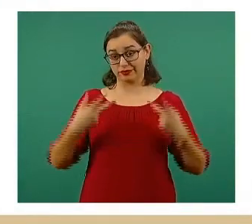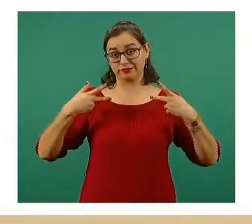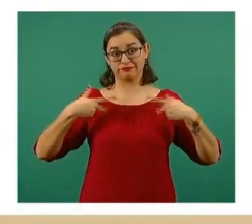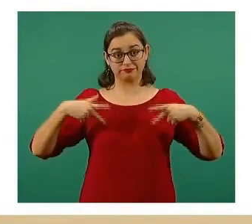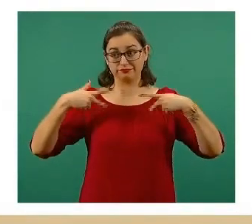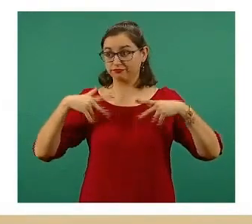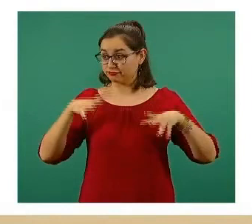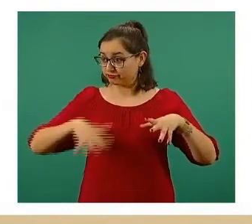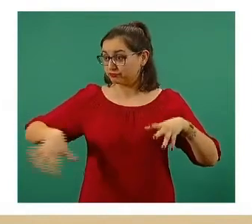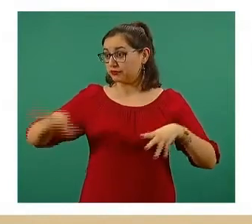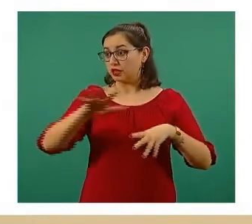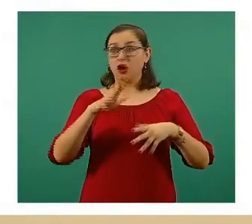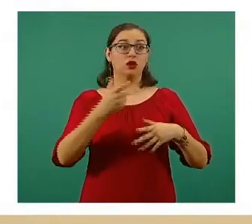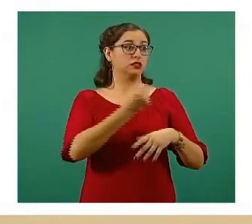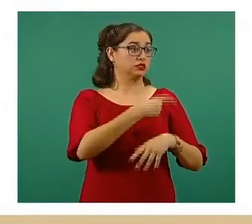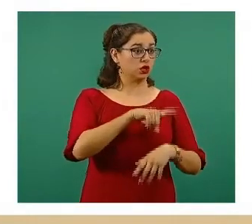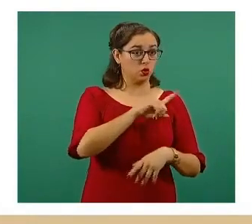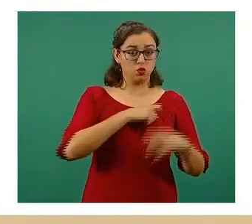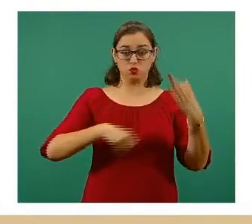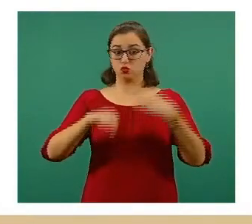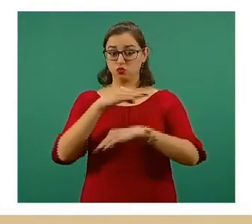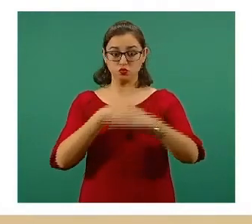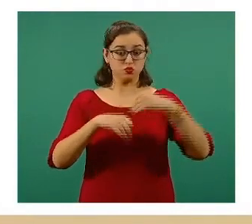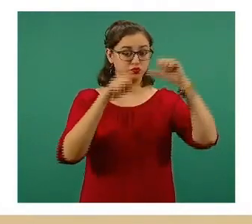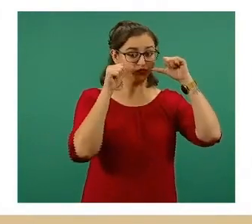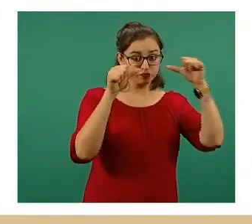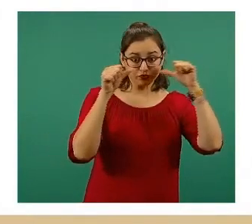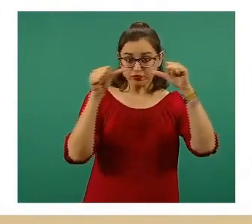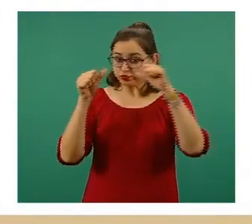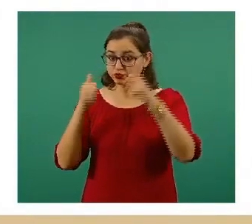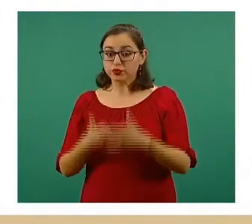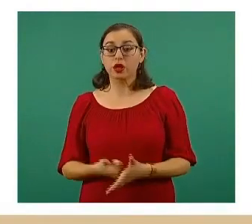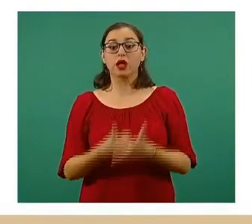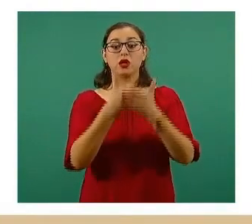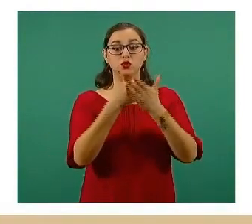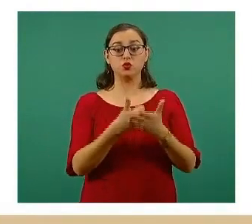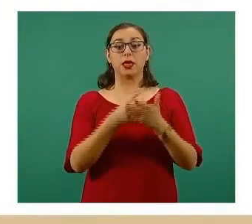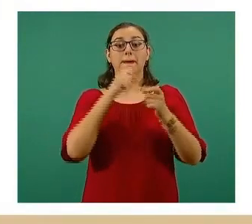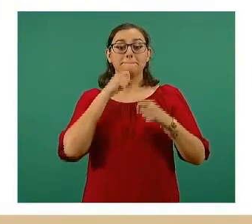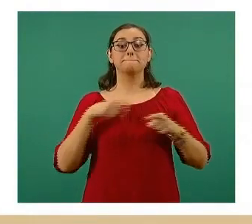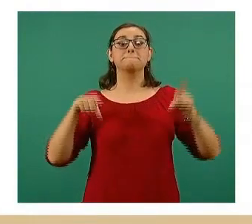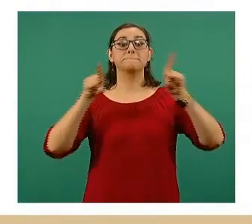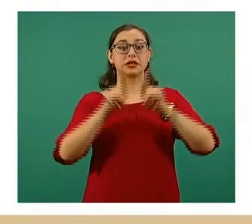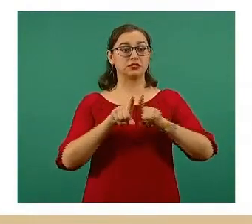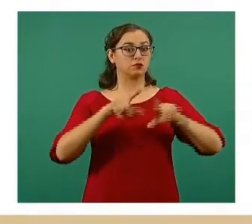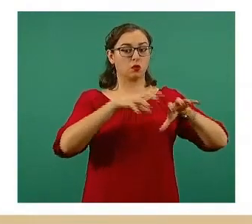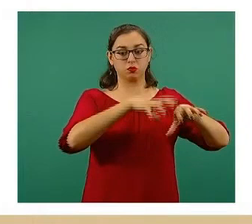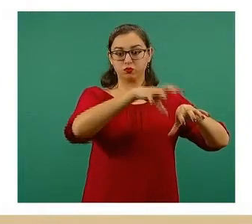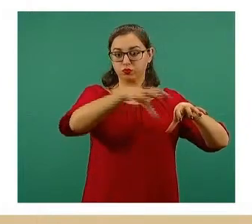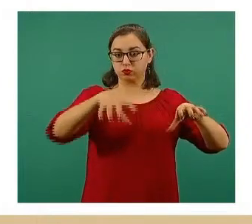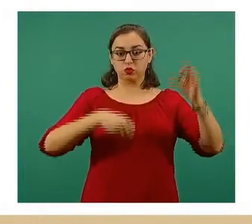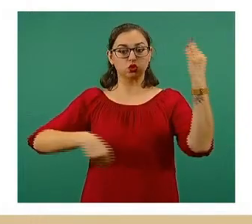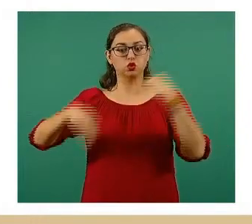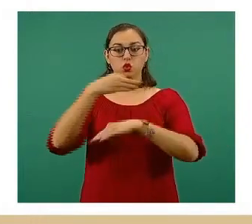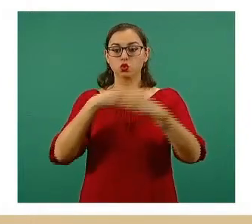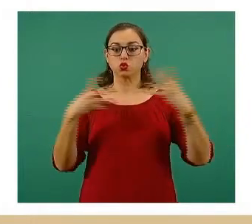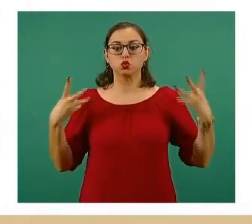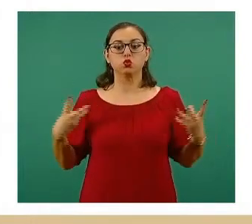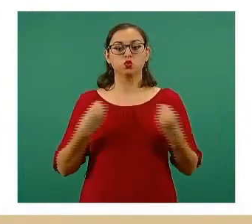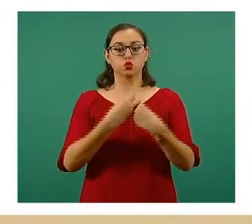respondido favorablemente y a el trabajo coordinado intersectorial que hay en todo el